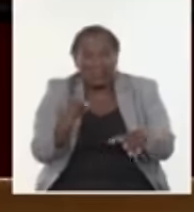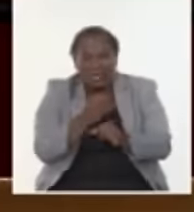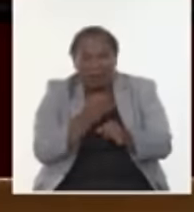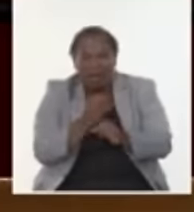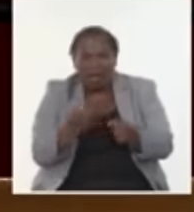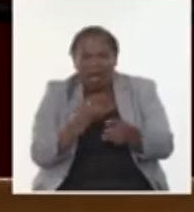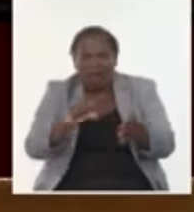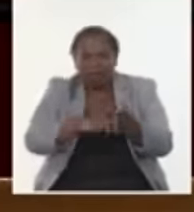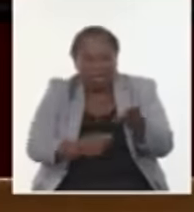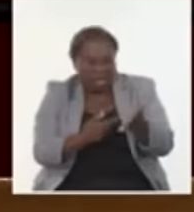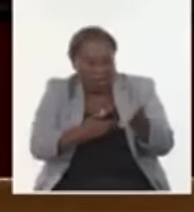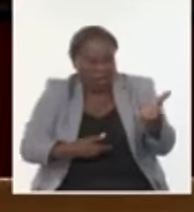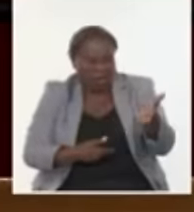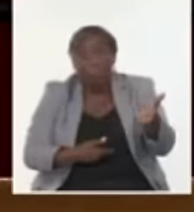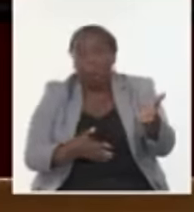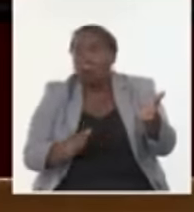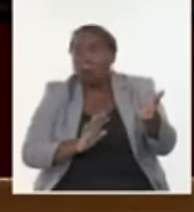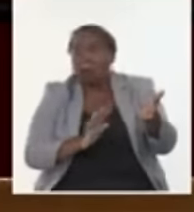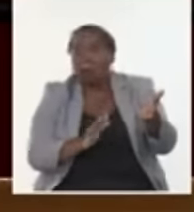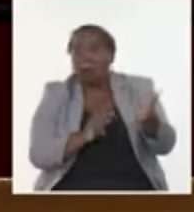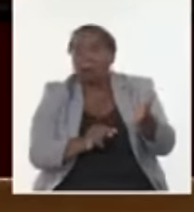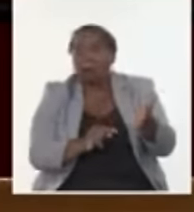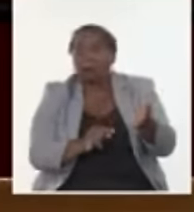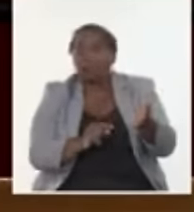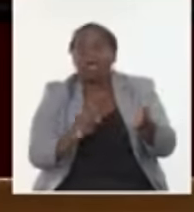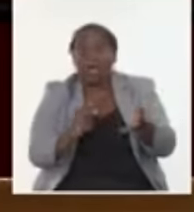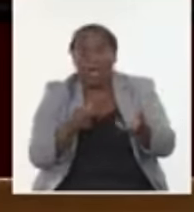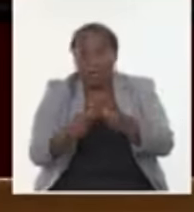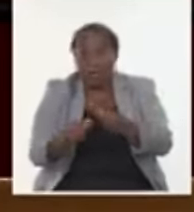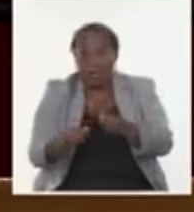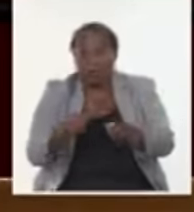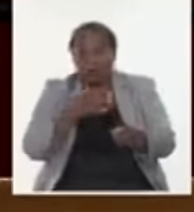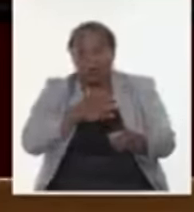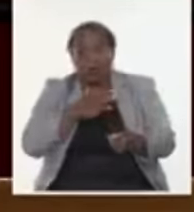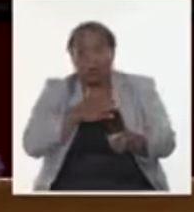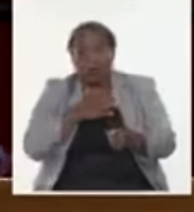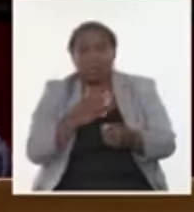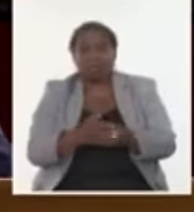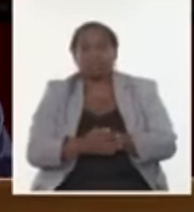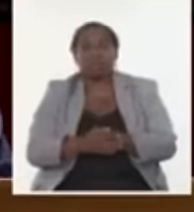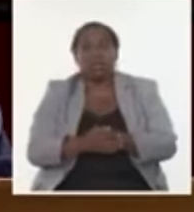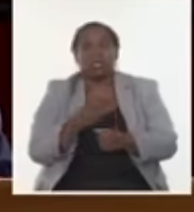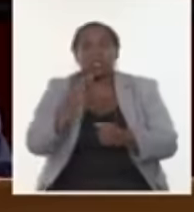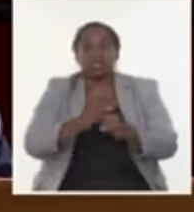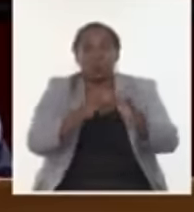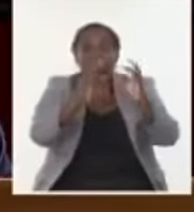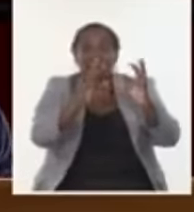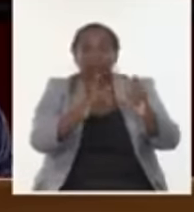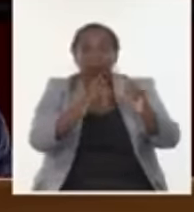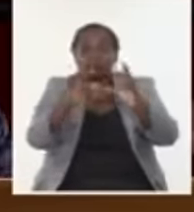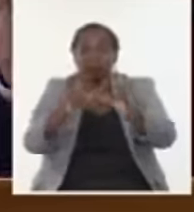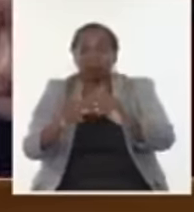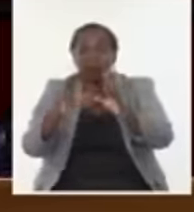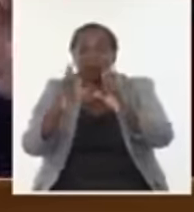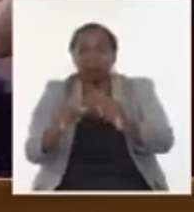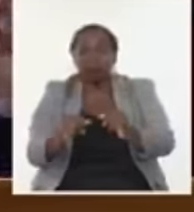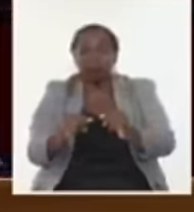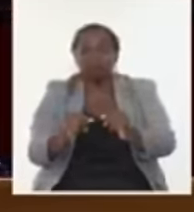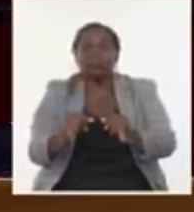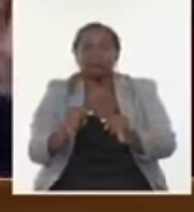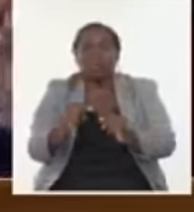generalmente en instituciones y negocios privados. Se hizo un levantamiento y se calcula que